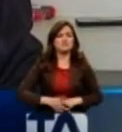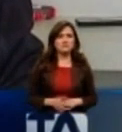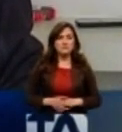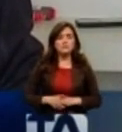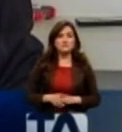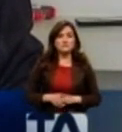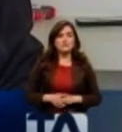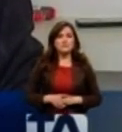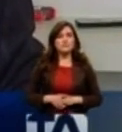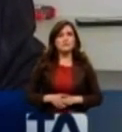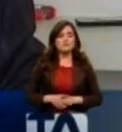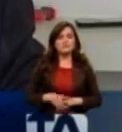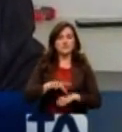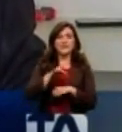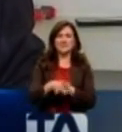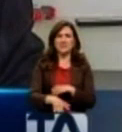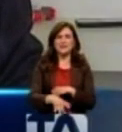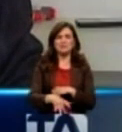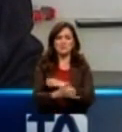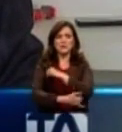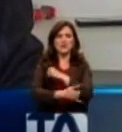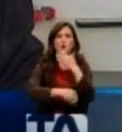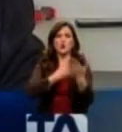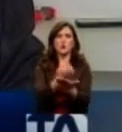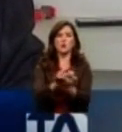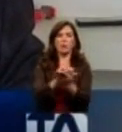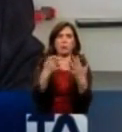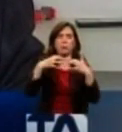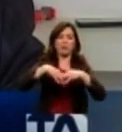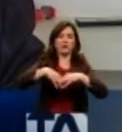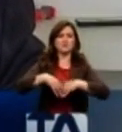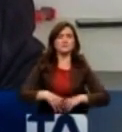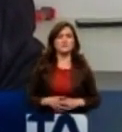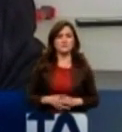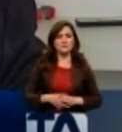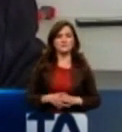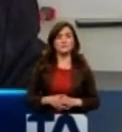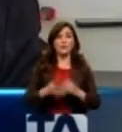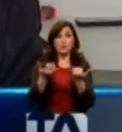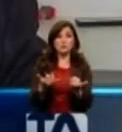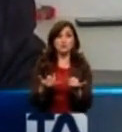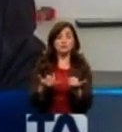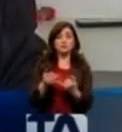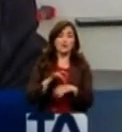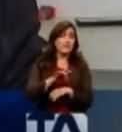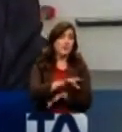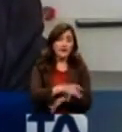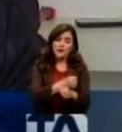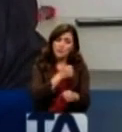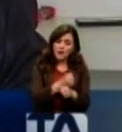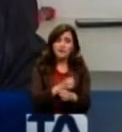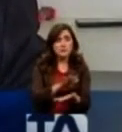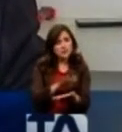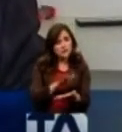dejó al país en una pésima situación económica y ahora tiene que dejar que trabaje tranquilo el